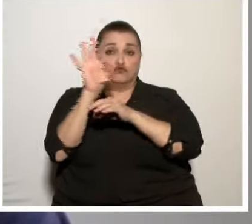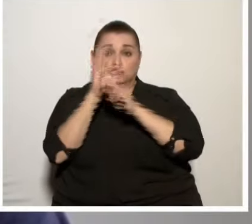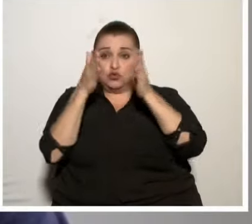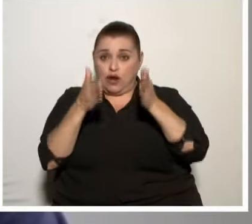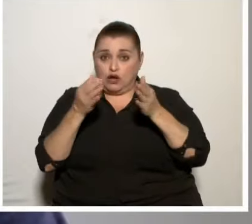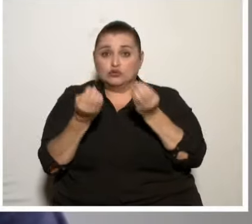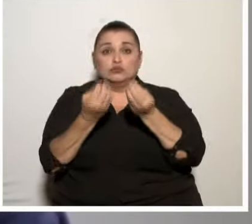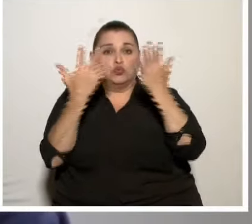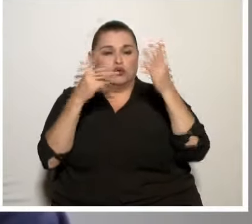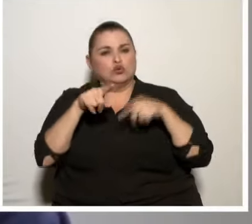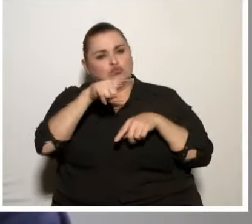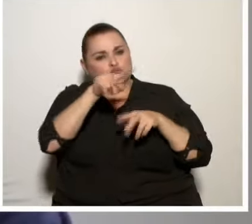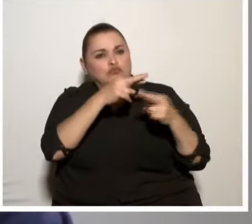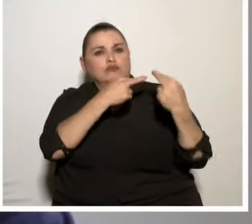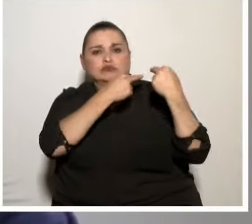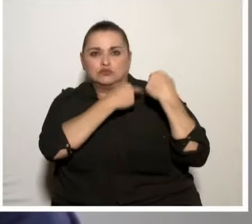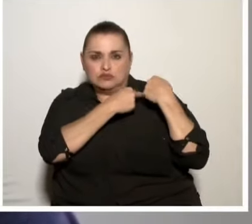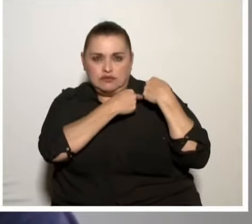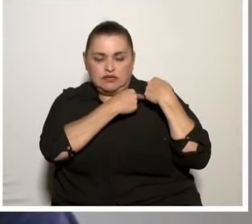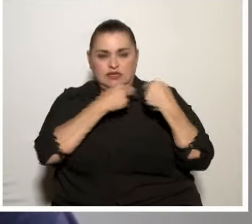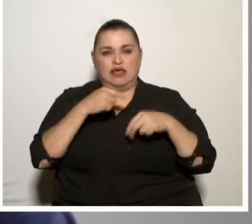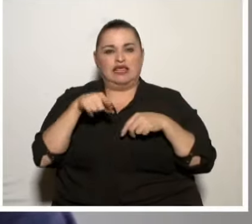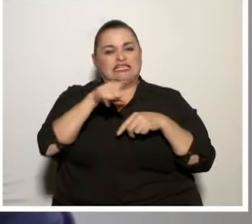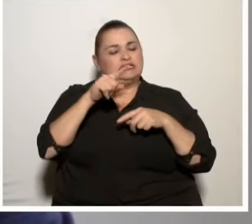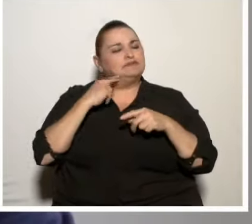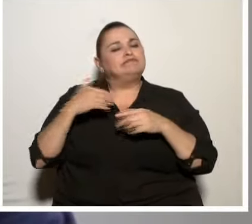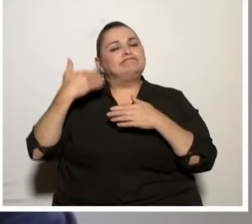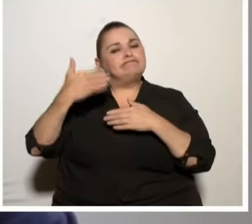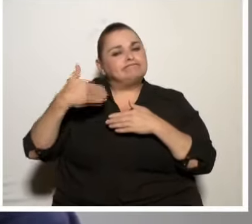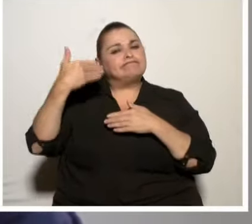sus responsabilidades, estar casi refrescando